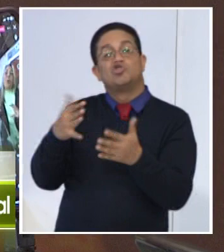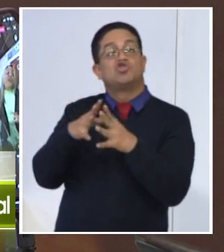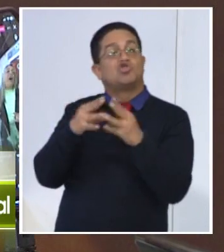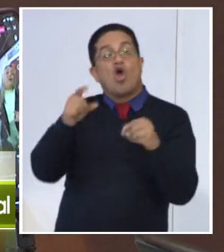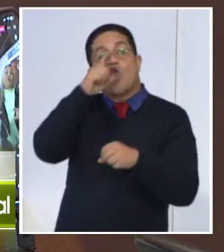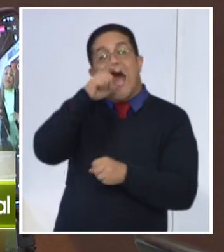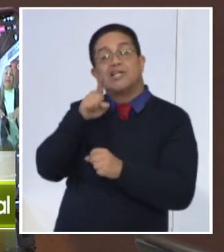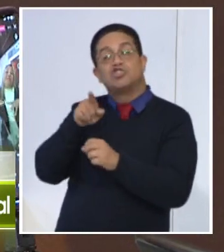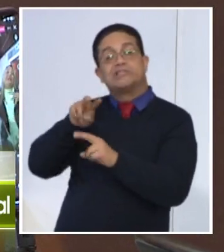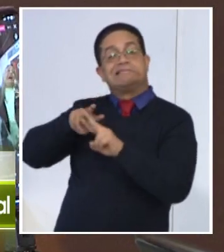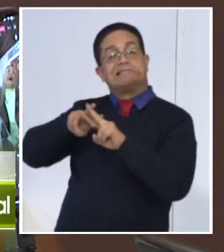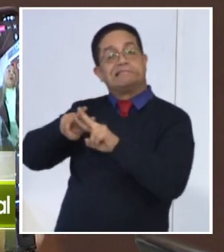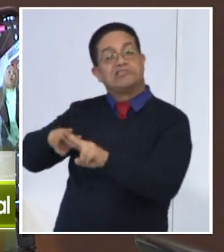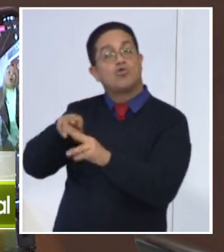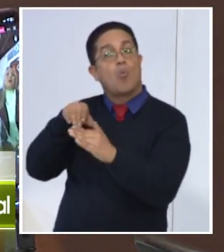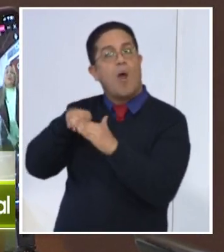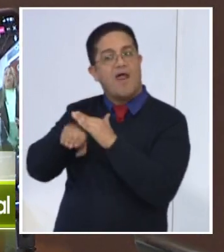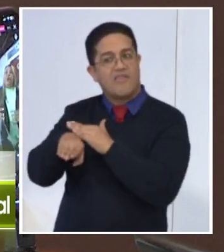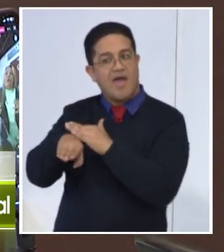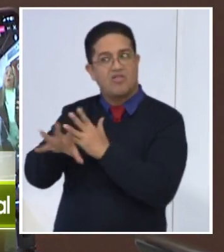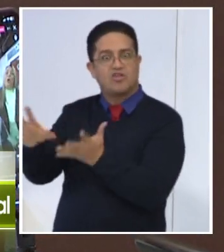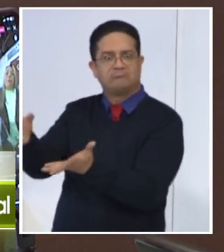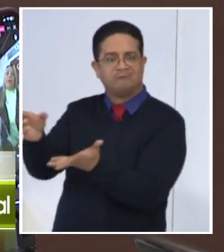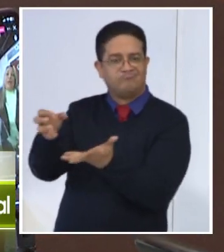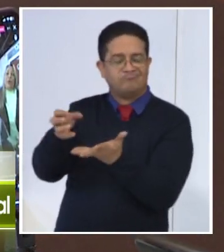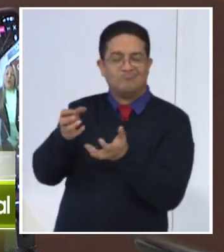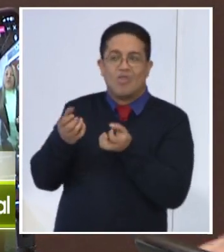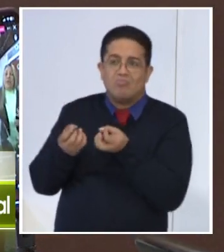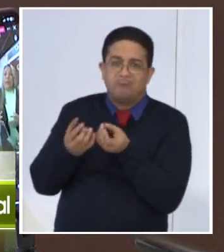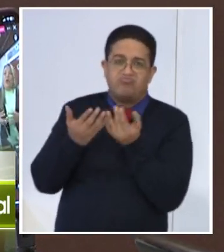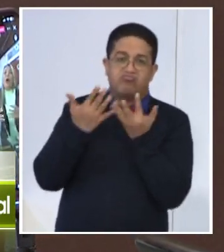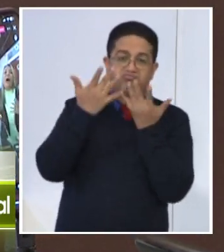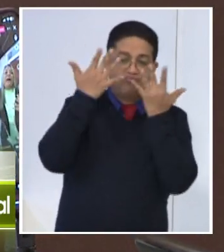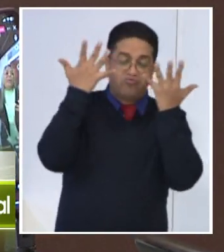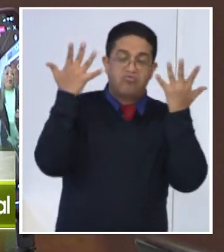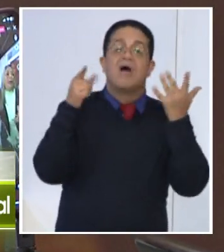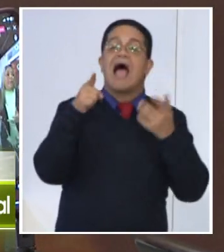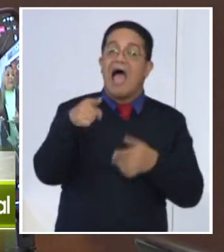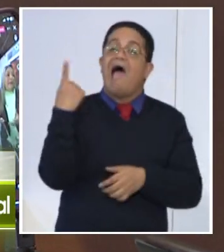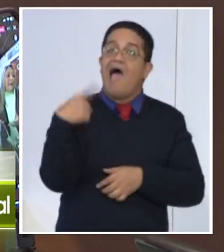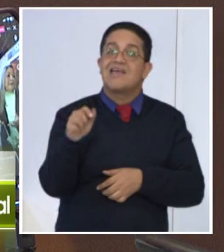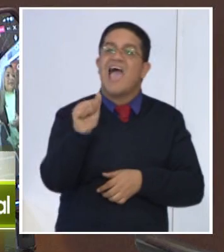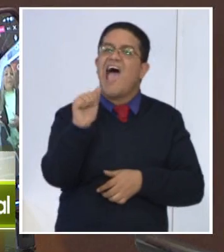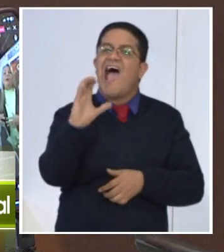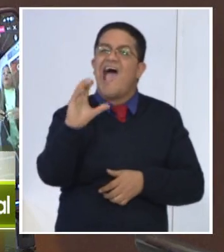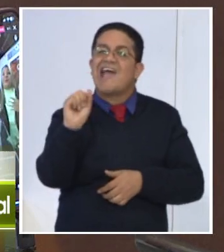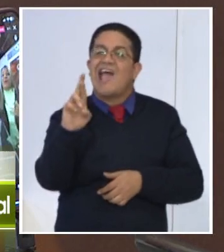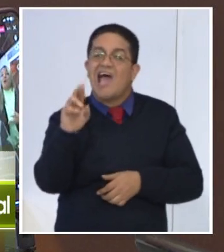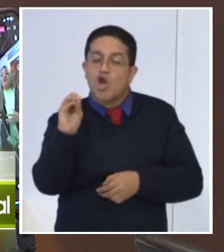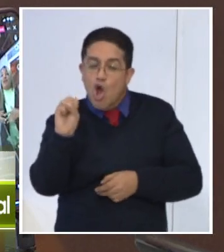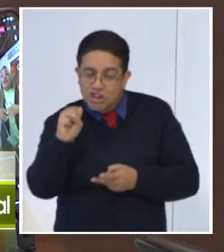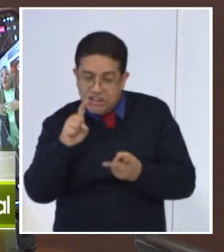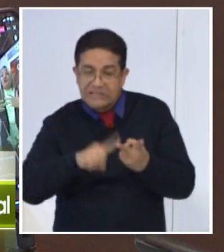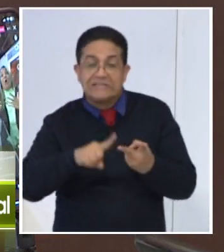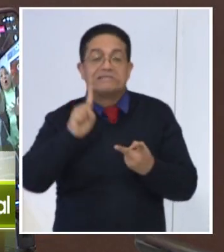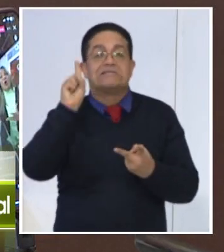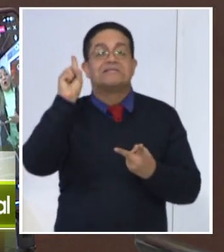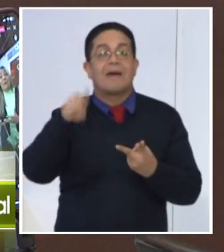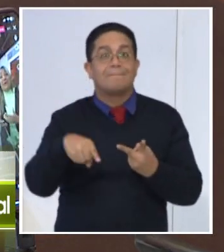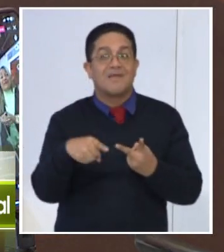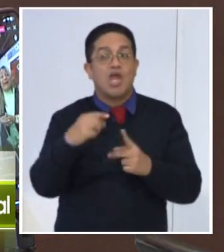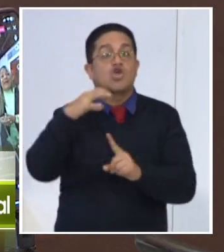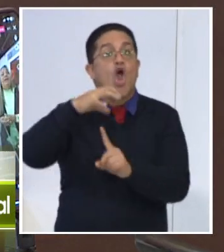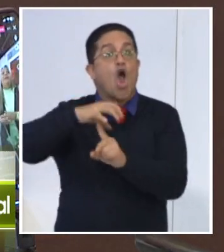resguardados, guardados, llenos y al sacarlos llenos de polvo y en ellos conseguimos los ácaros ambientales, pero también conseguimos